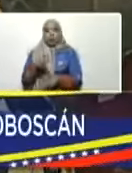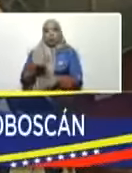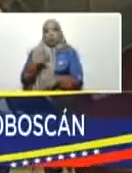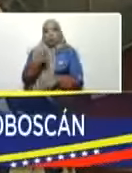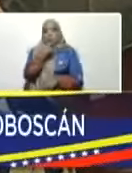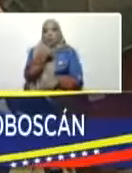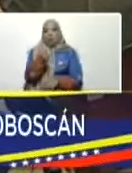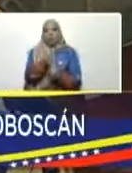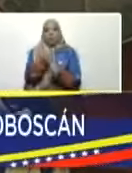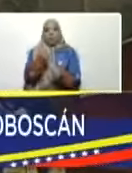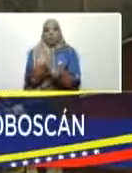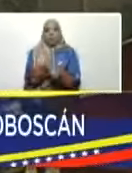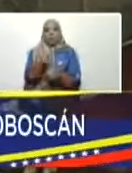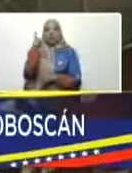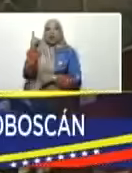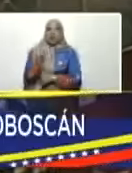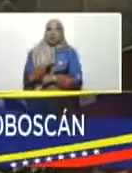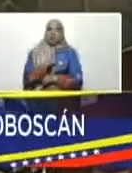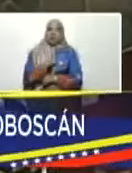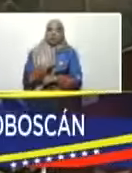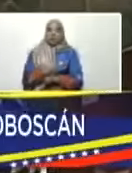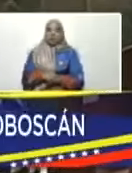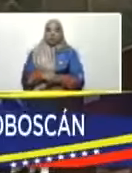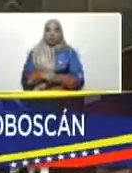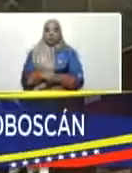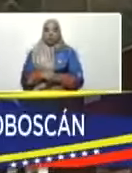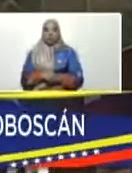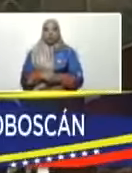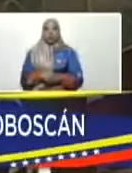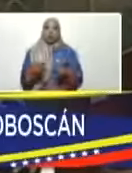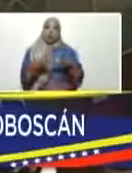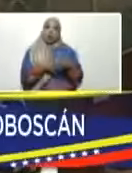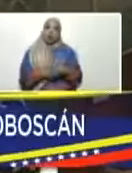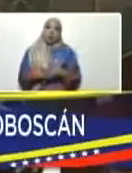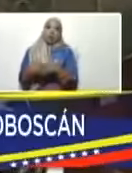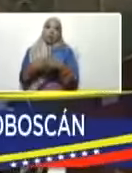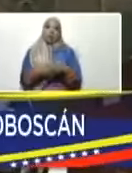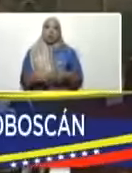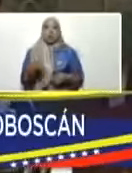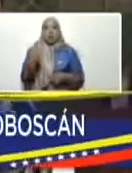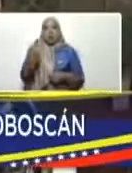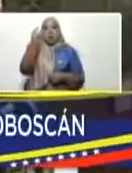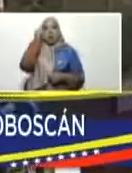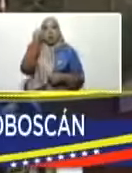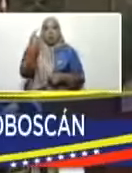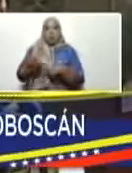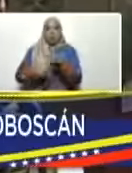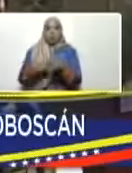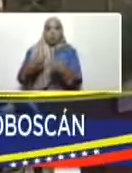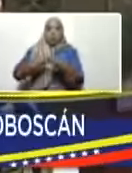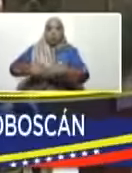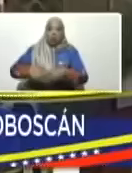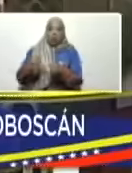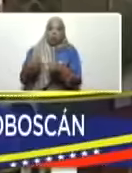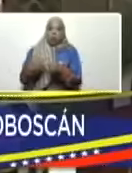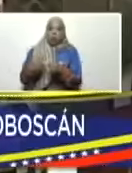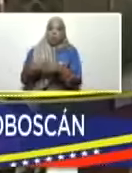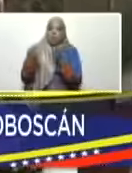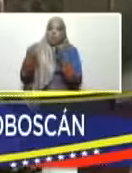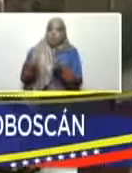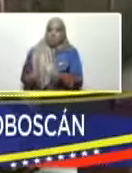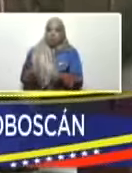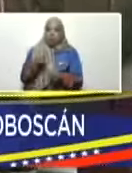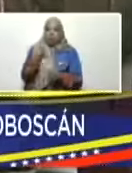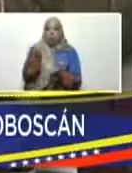de por aquí, de Bajo Grande, y está llegando a los Estados Unidos. 3 días, petróleo bueno, seguro, con